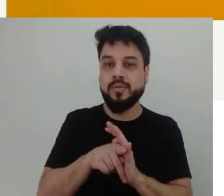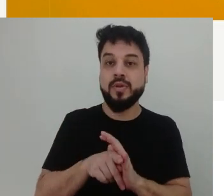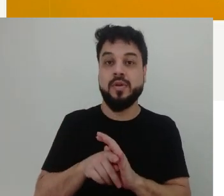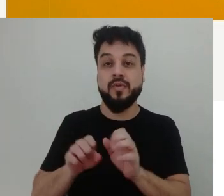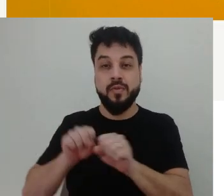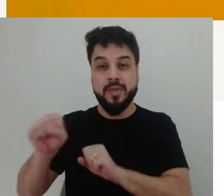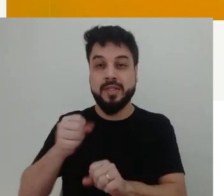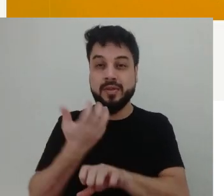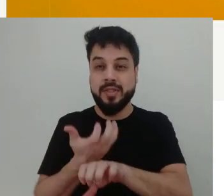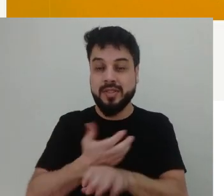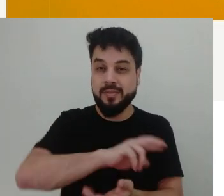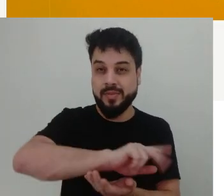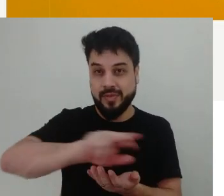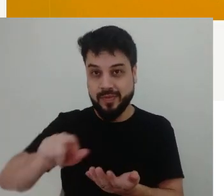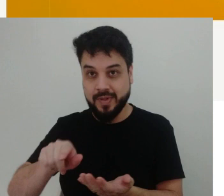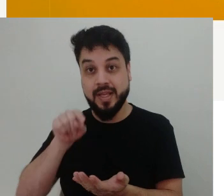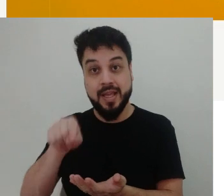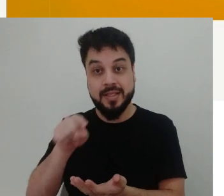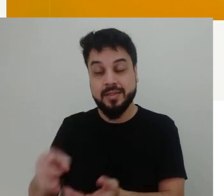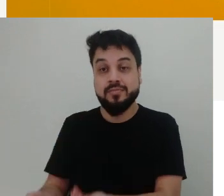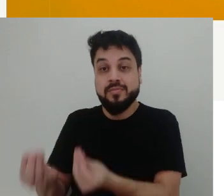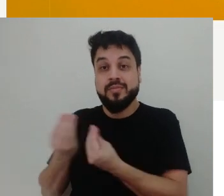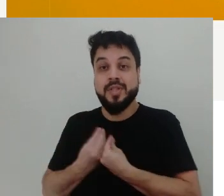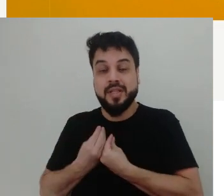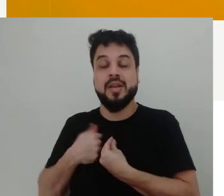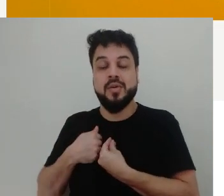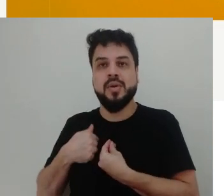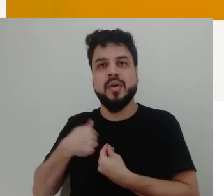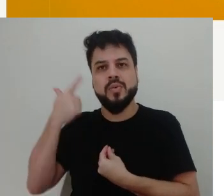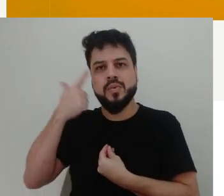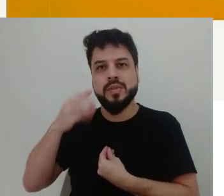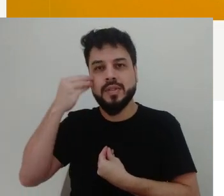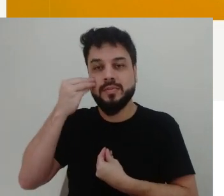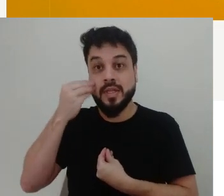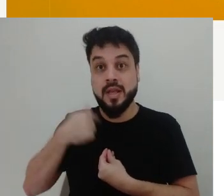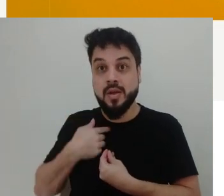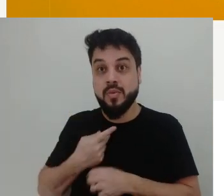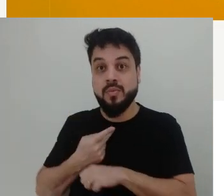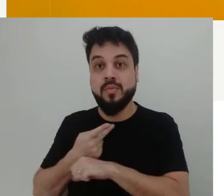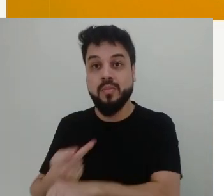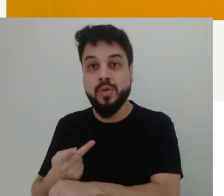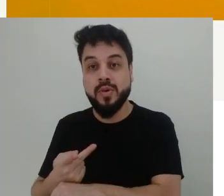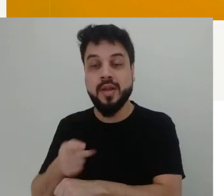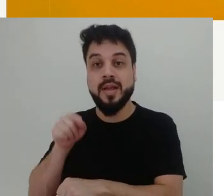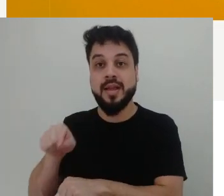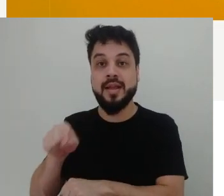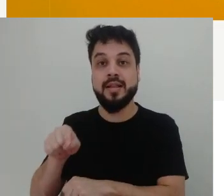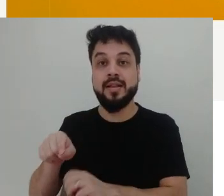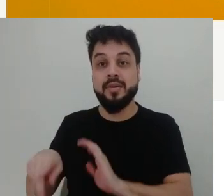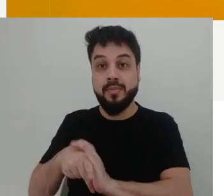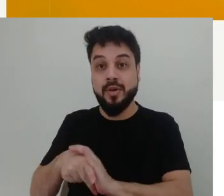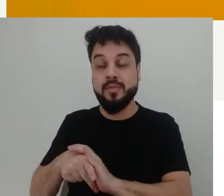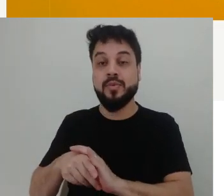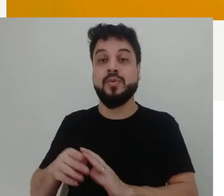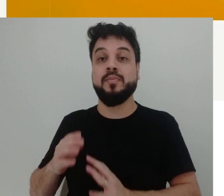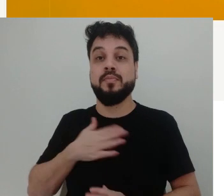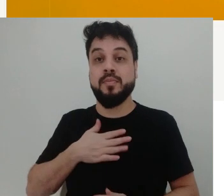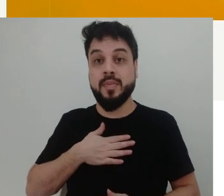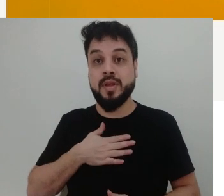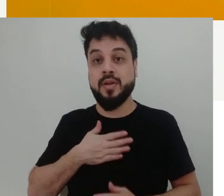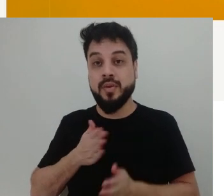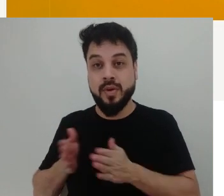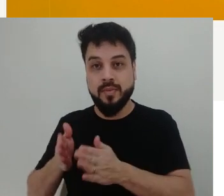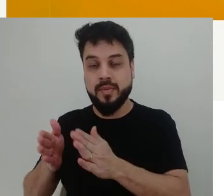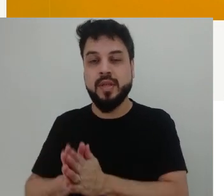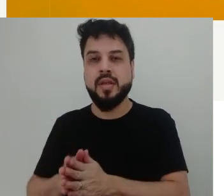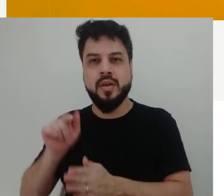estudios culturales, más allá de esa noción amplia de cultura, venía por el lado de que a mí me parece que las artes